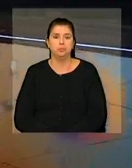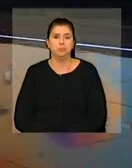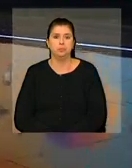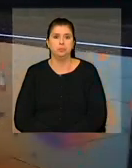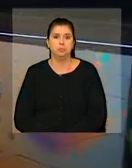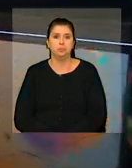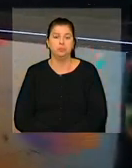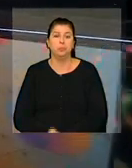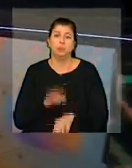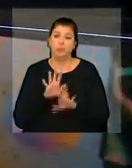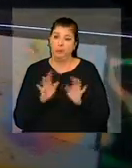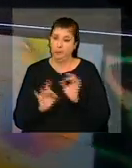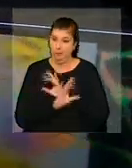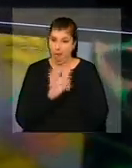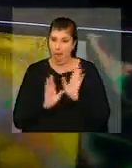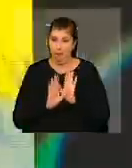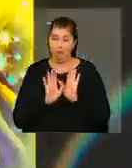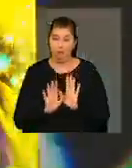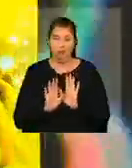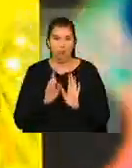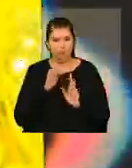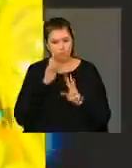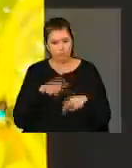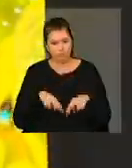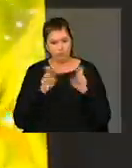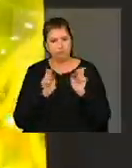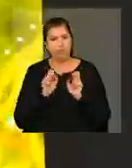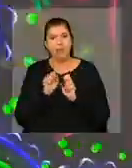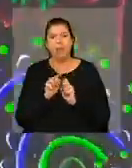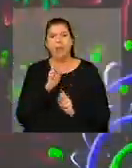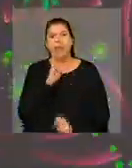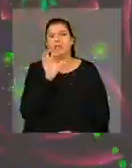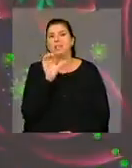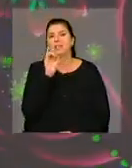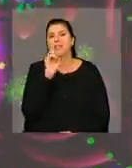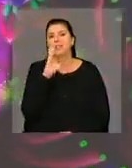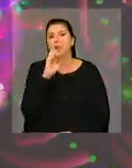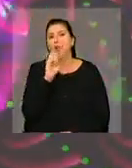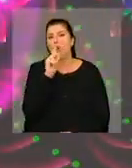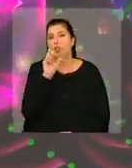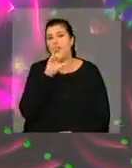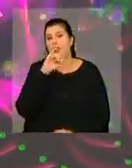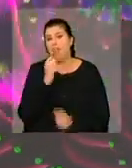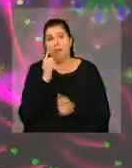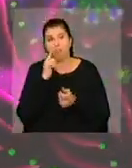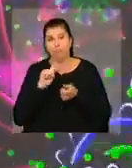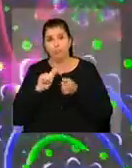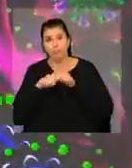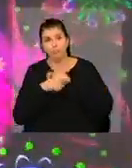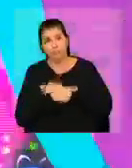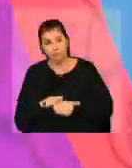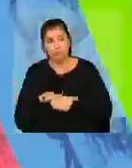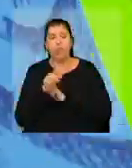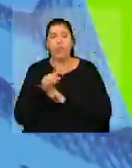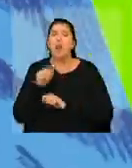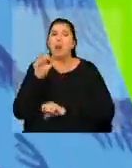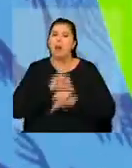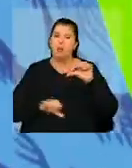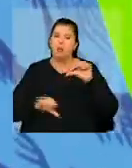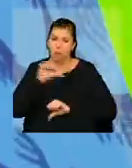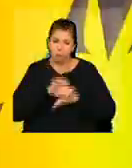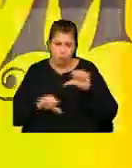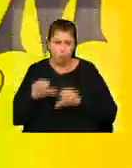Queda claro, Facu, que el estudio de la psicodelia se está transformando. Se está transformando y, de hecho, a nivel mundial hay universidades, laboratorios y hasta Wall Street